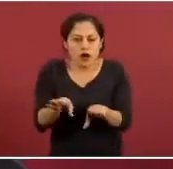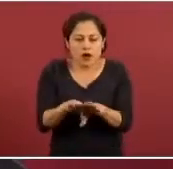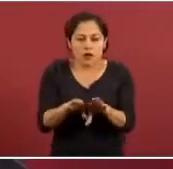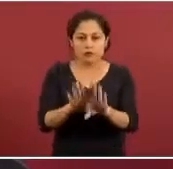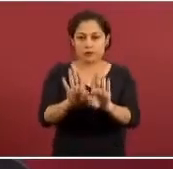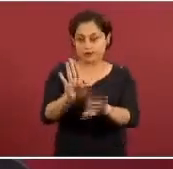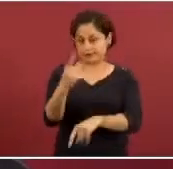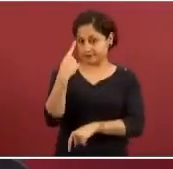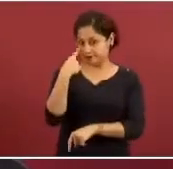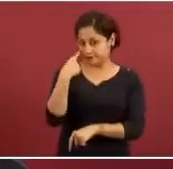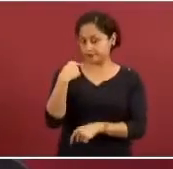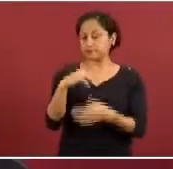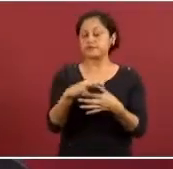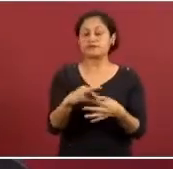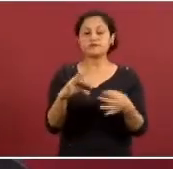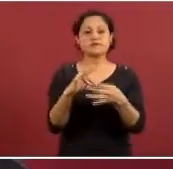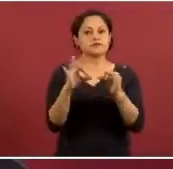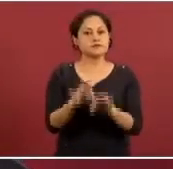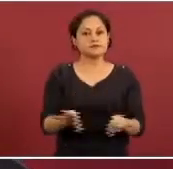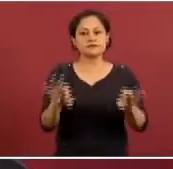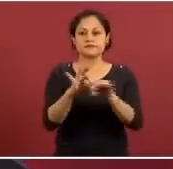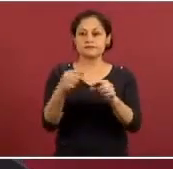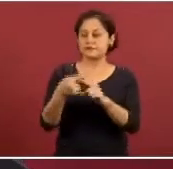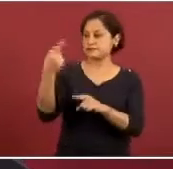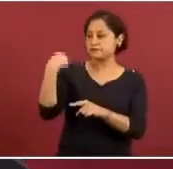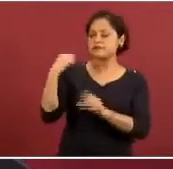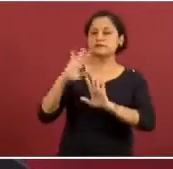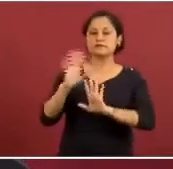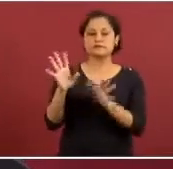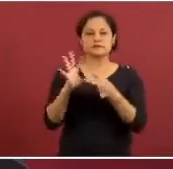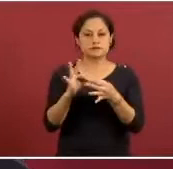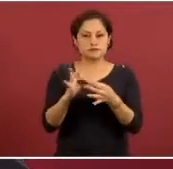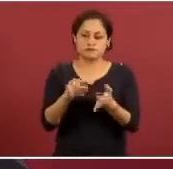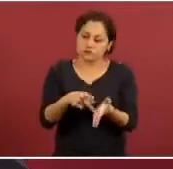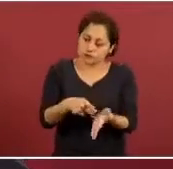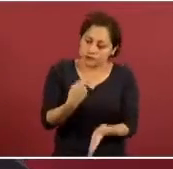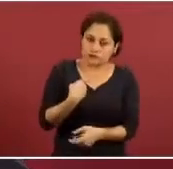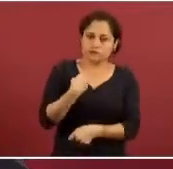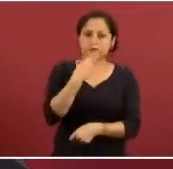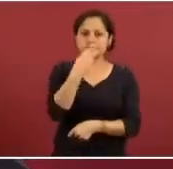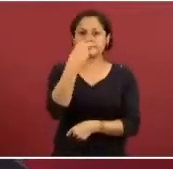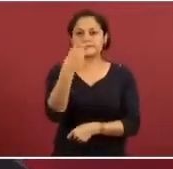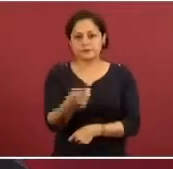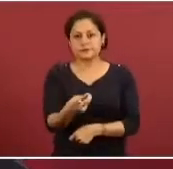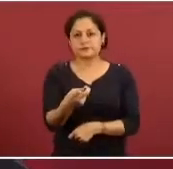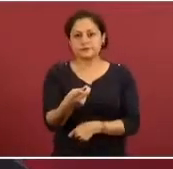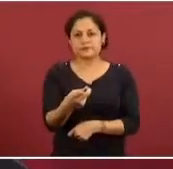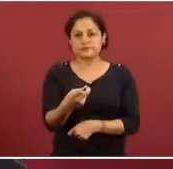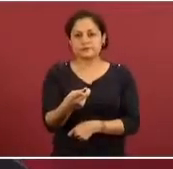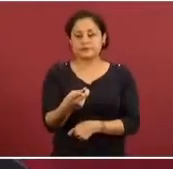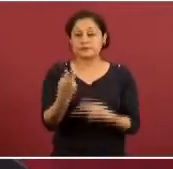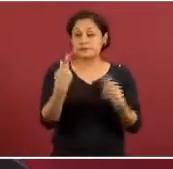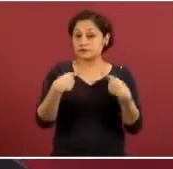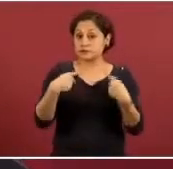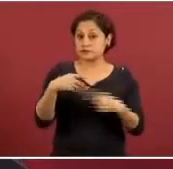muy importante que ya hemos comentado en estas conferencias de prensa y es que las comorbilidades son una